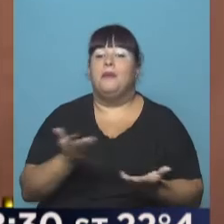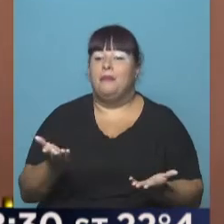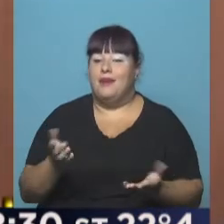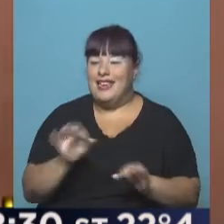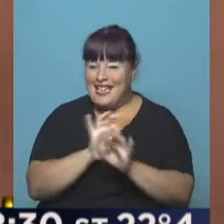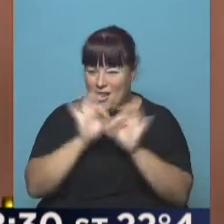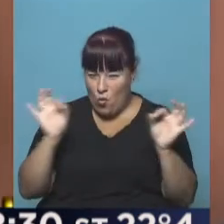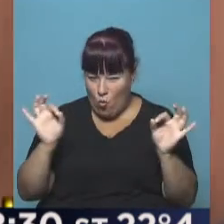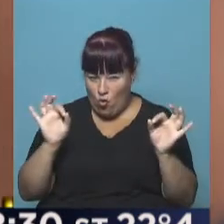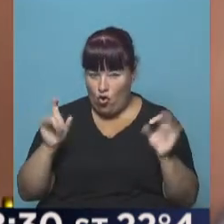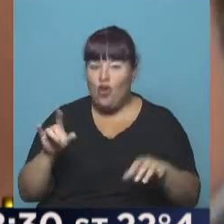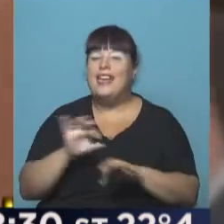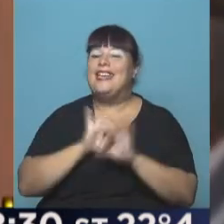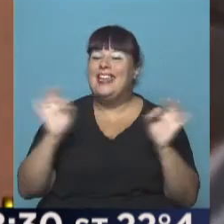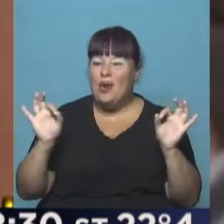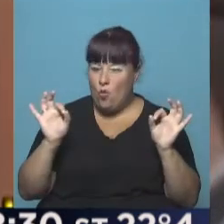Pero ninguno,